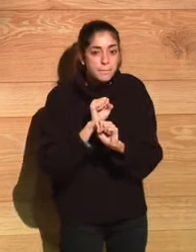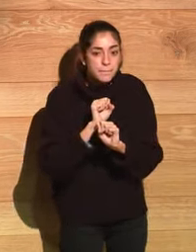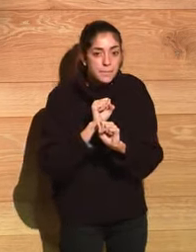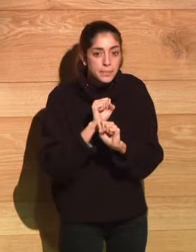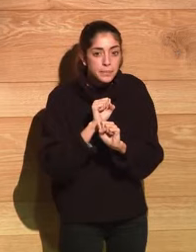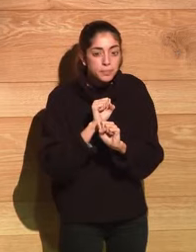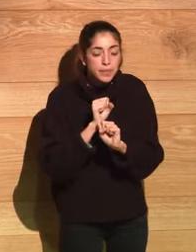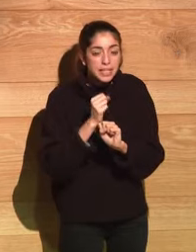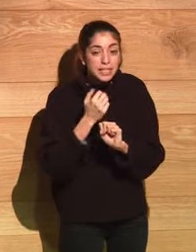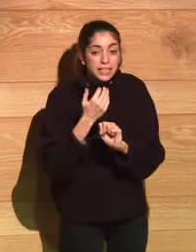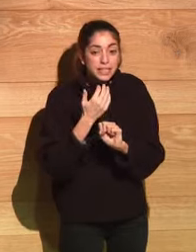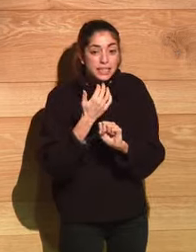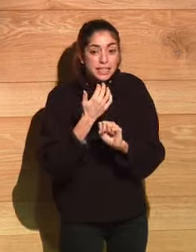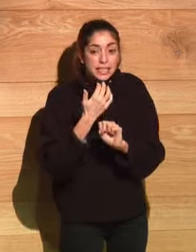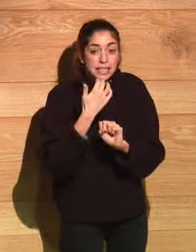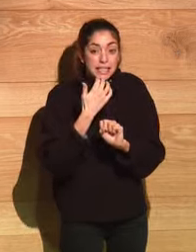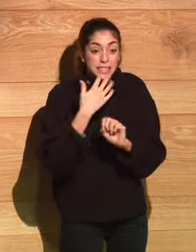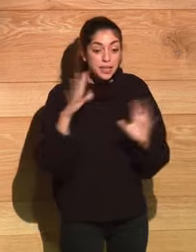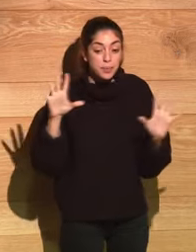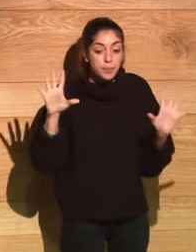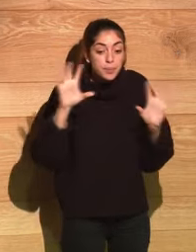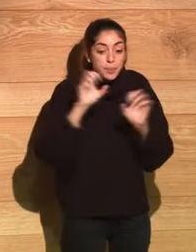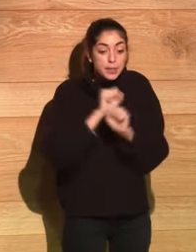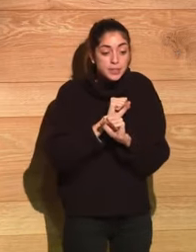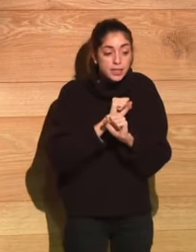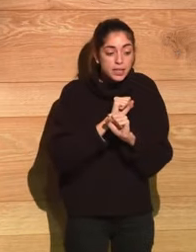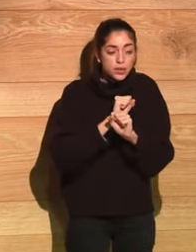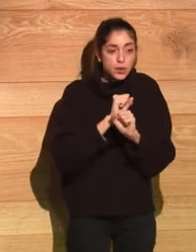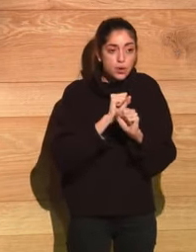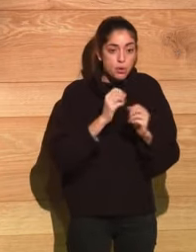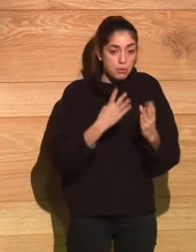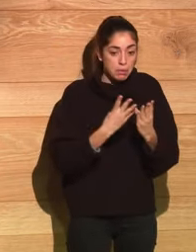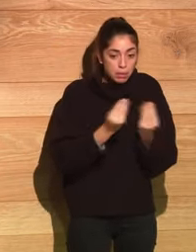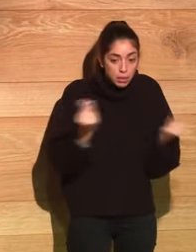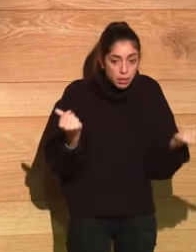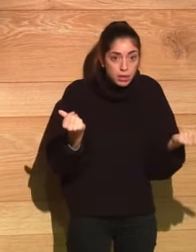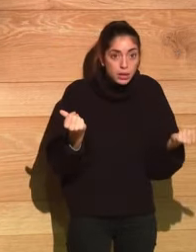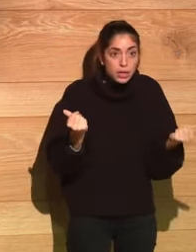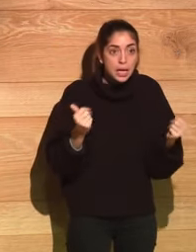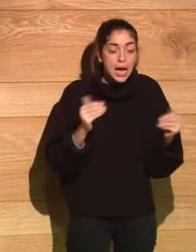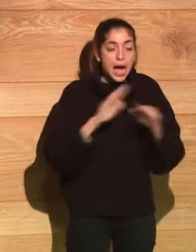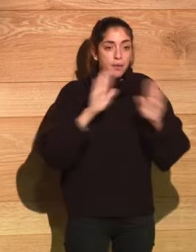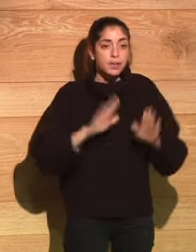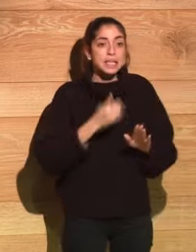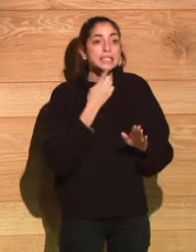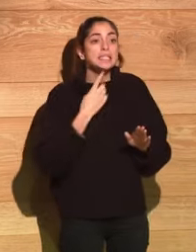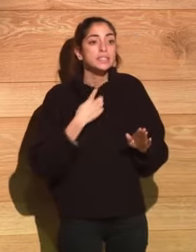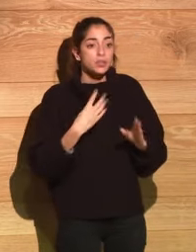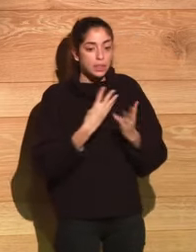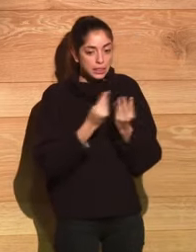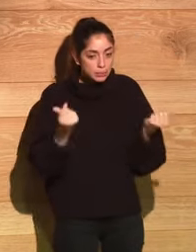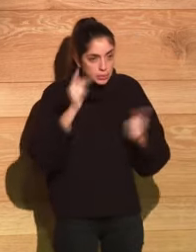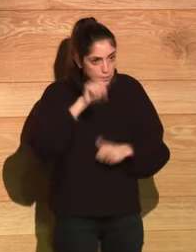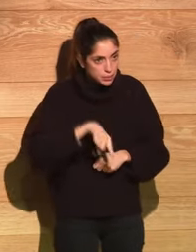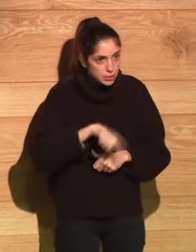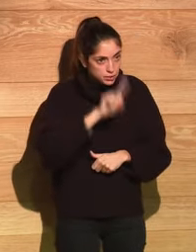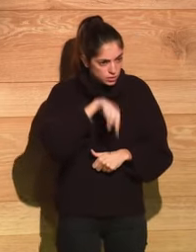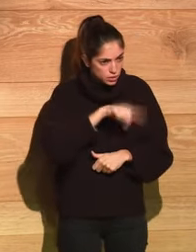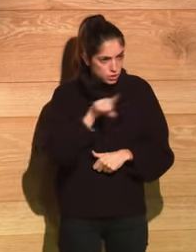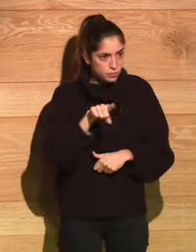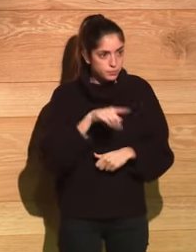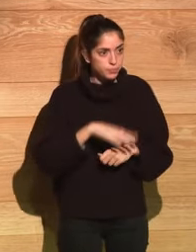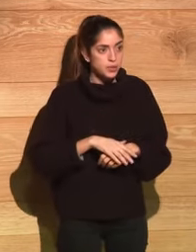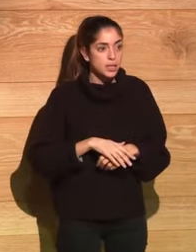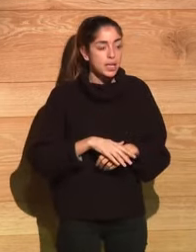si se cae el misterio, si se desvela el misterio, ¿se apaga un poco el deseo? Bueno, por definición los misterios